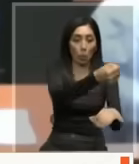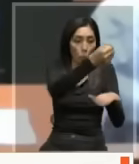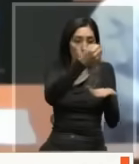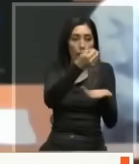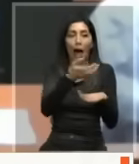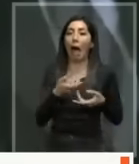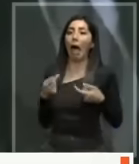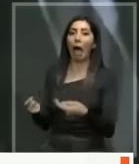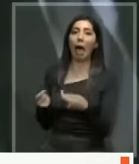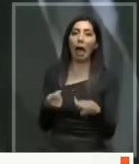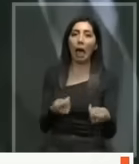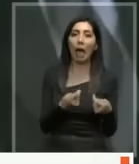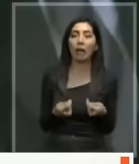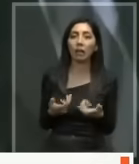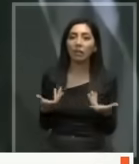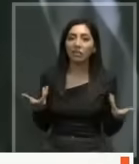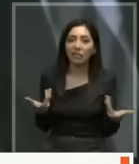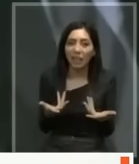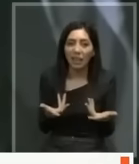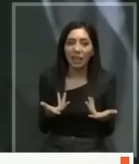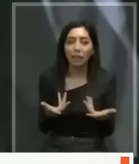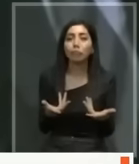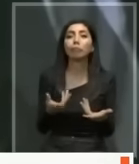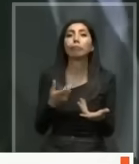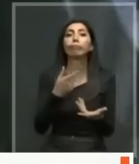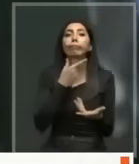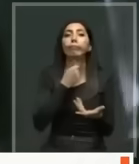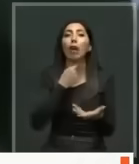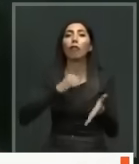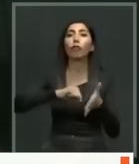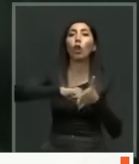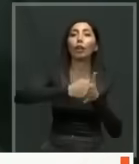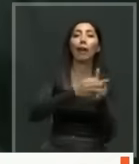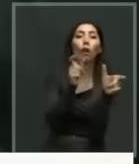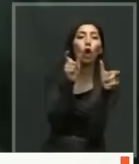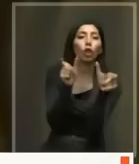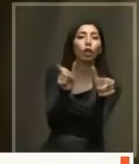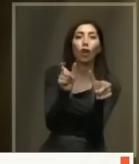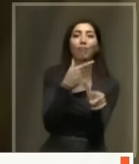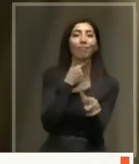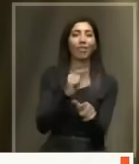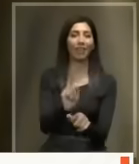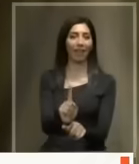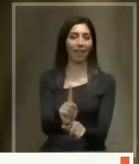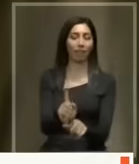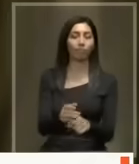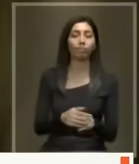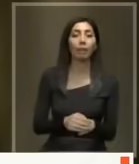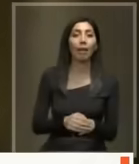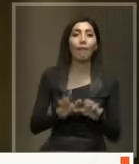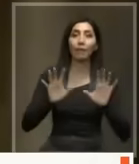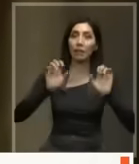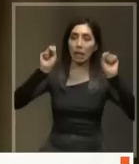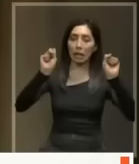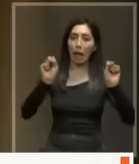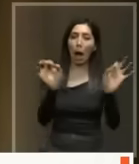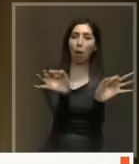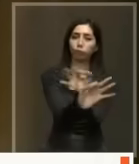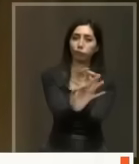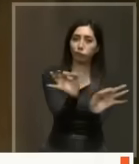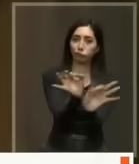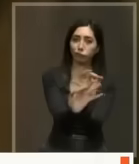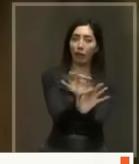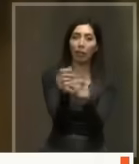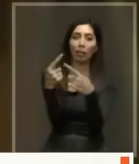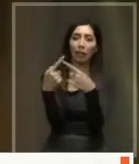a descomponer, impedir y bloquear los mecanismos de control establecidos por ley. La fiscalía detalló adquisiciones improcedentes